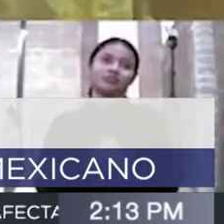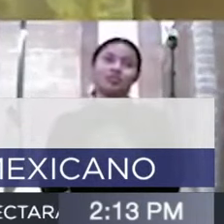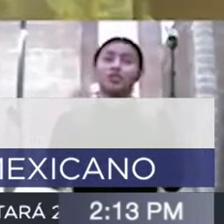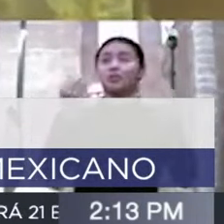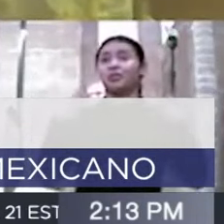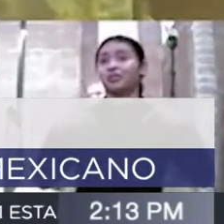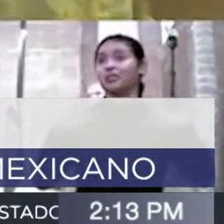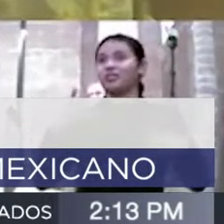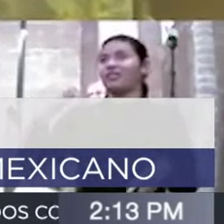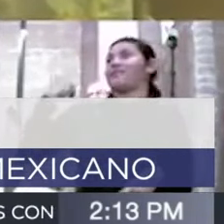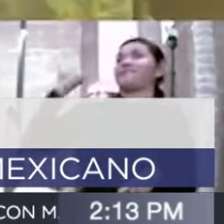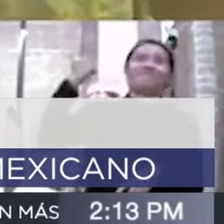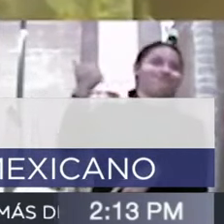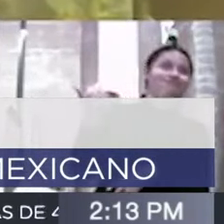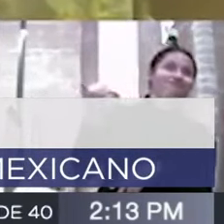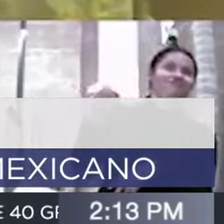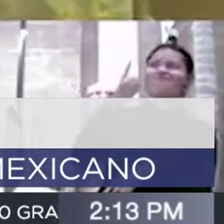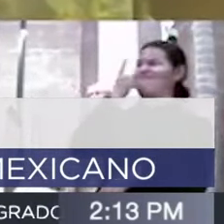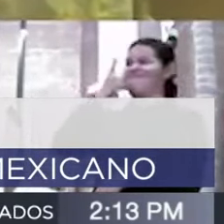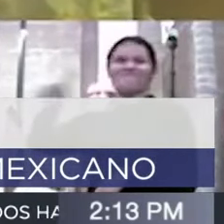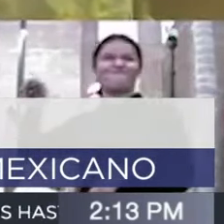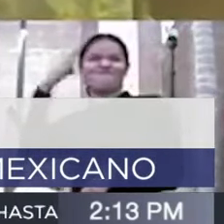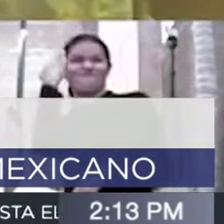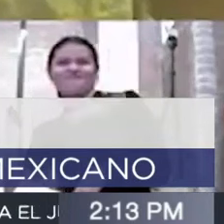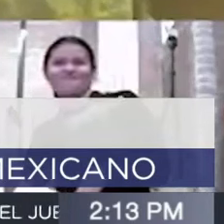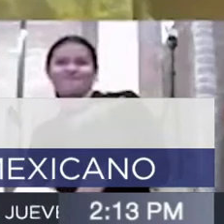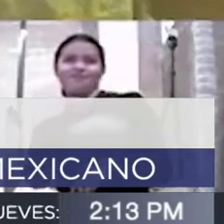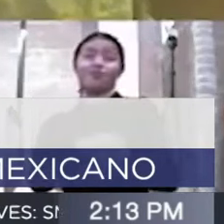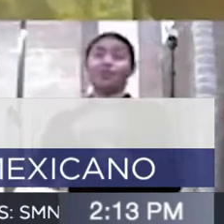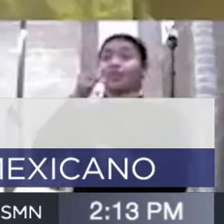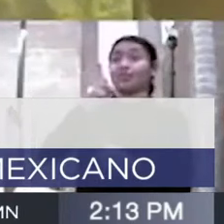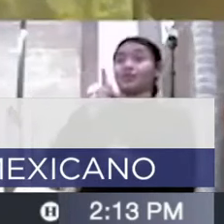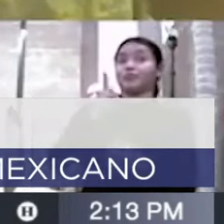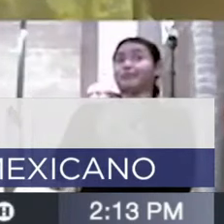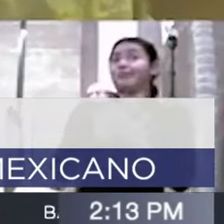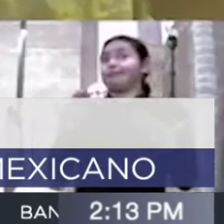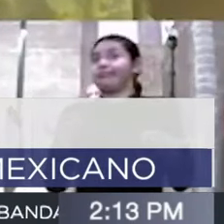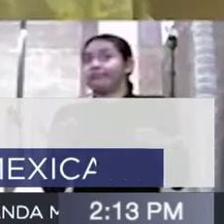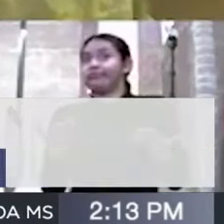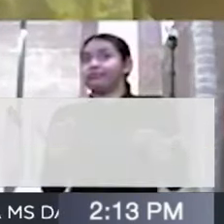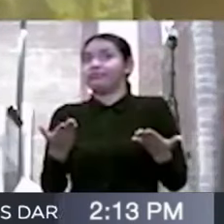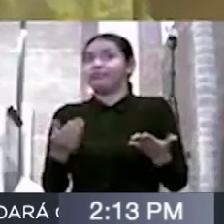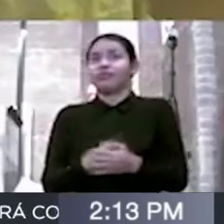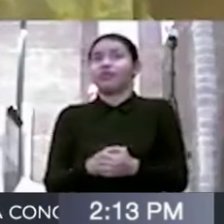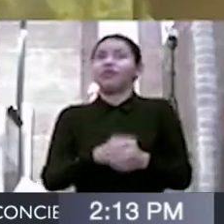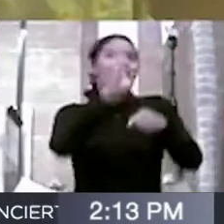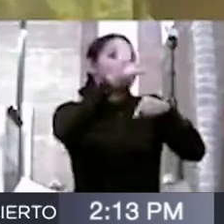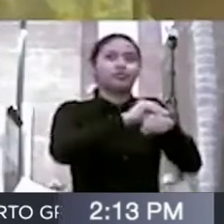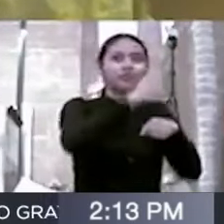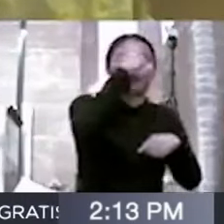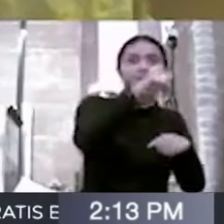¿Dónde está el respeto a la dignidad de la persona? ¿Dónde está el derecho de réplica?